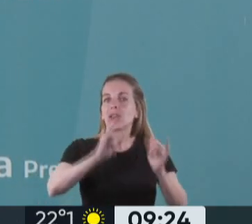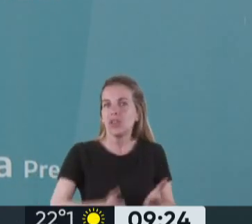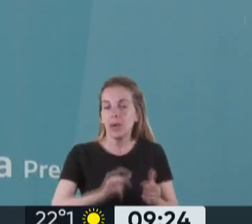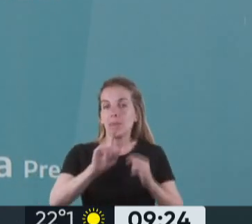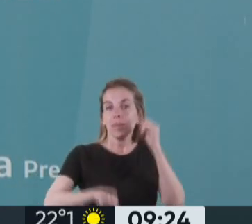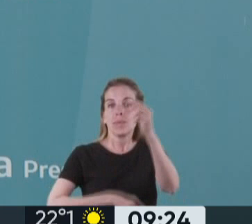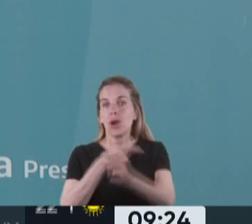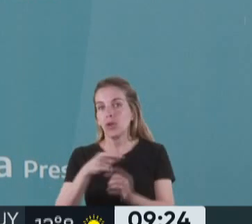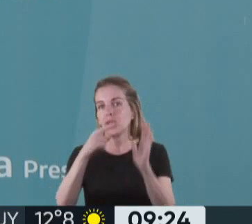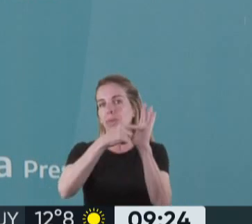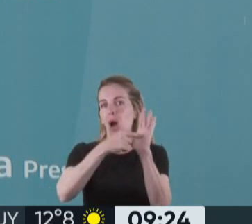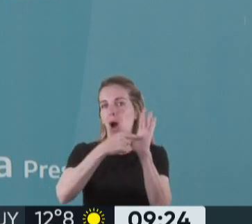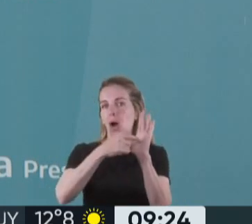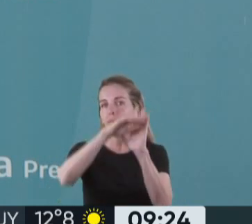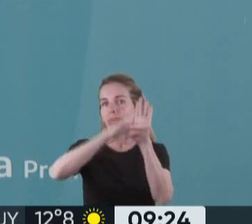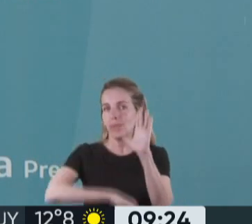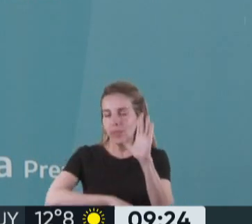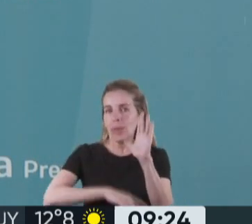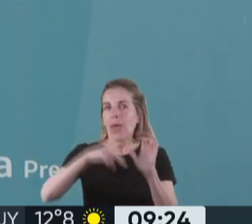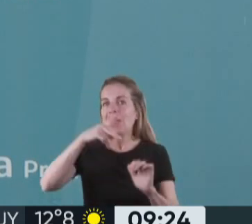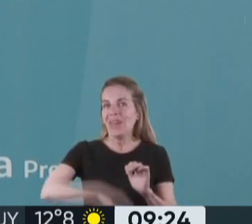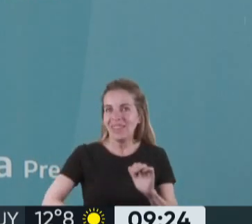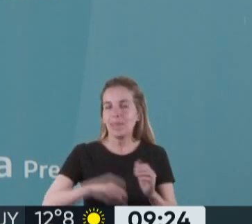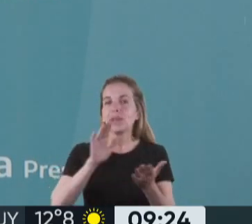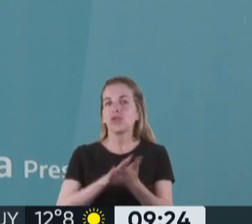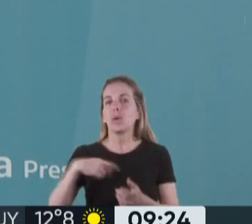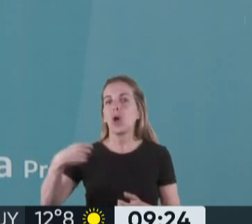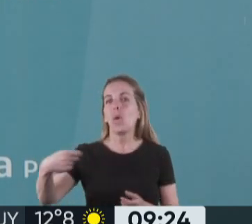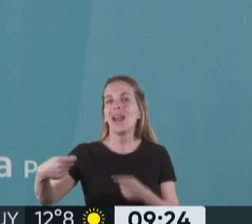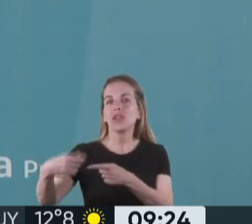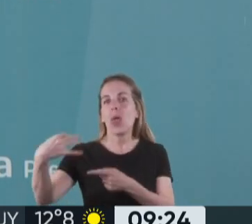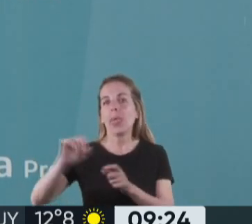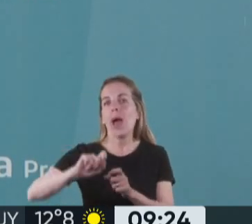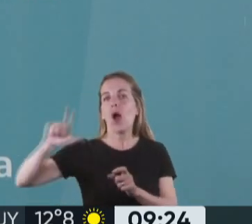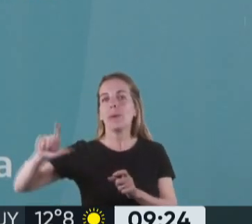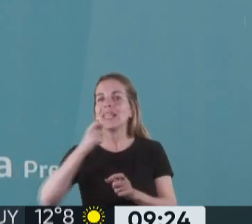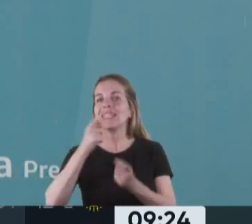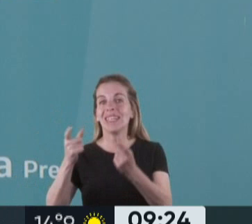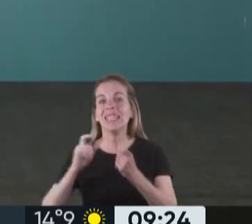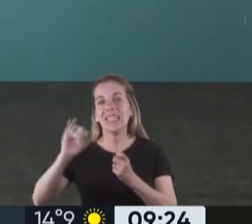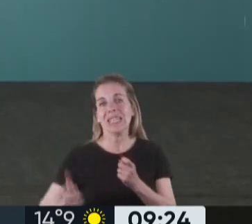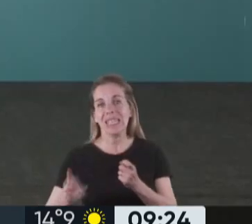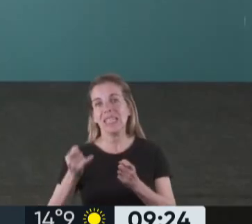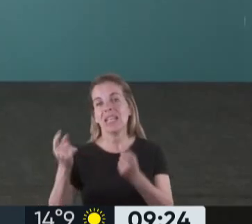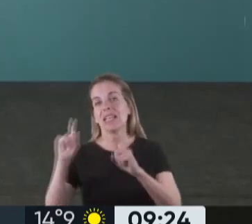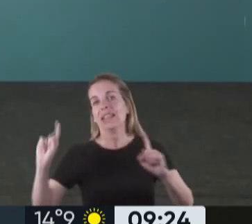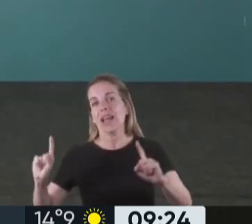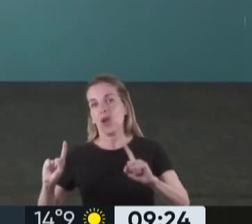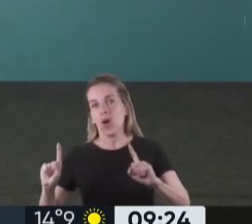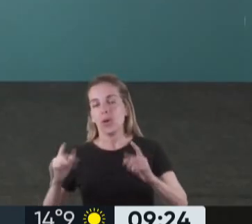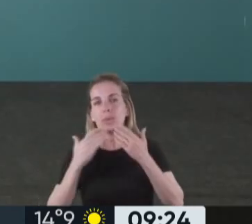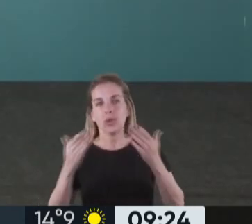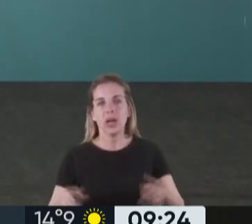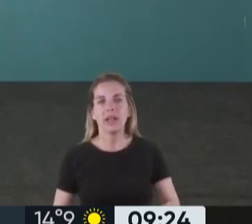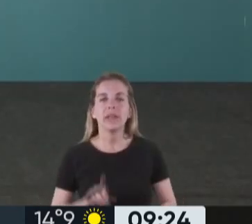próxima cláusula de incremento que tiene que haber para las jubilaciones, si es necesario o no es necesario. Muchas gracias.